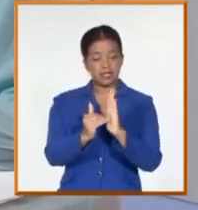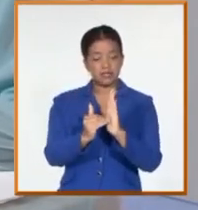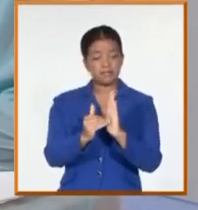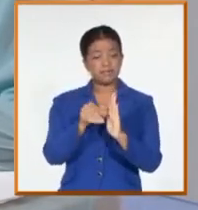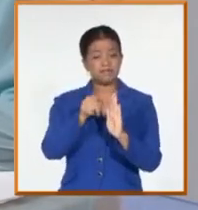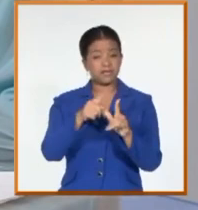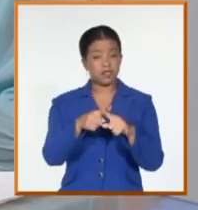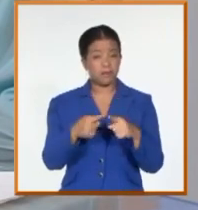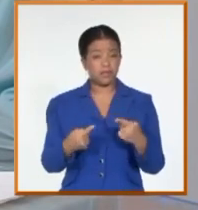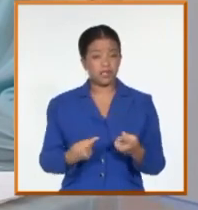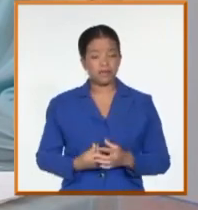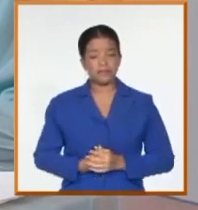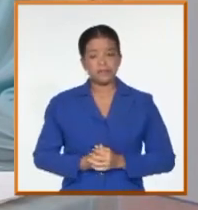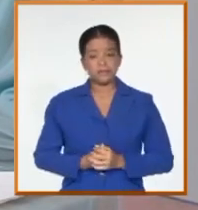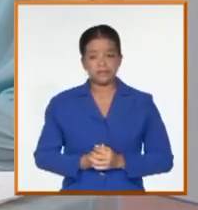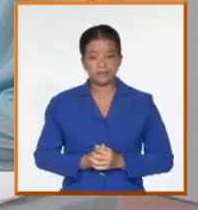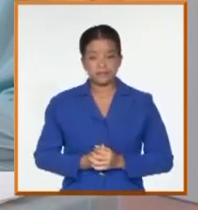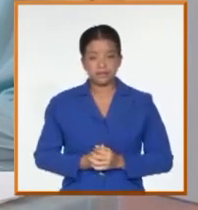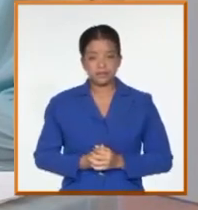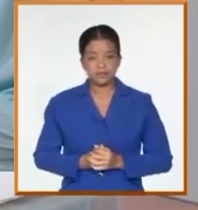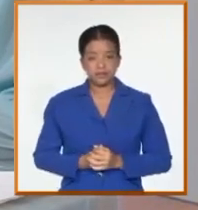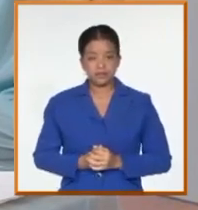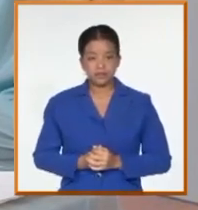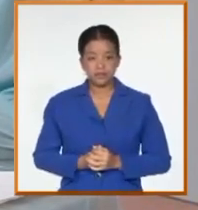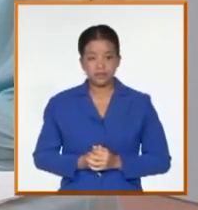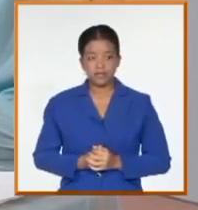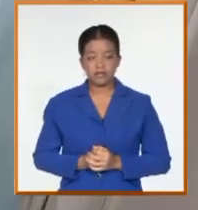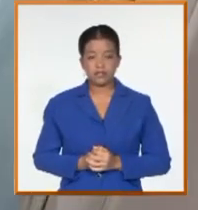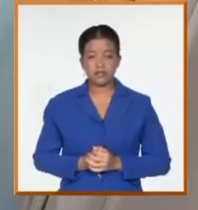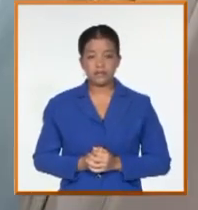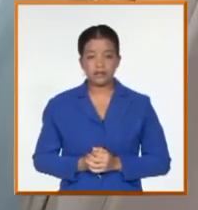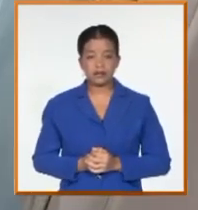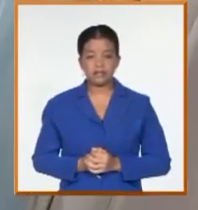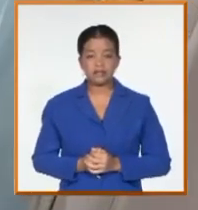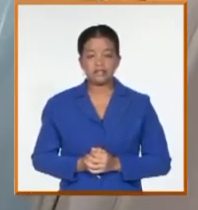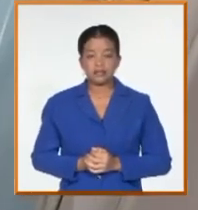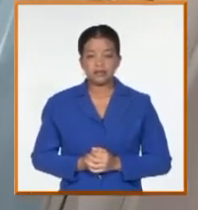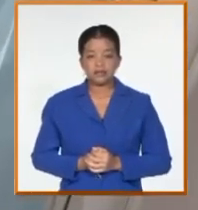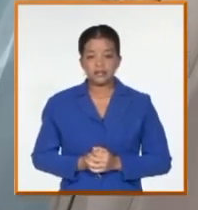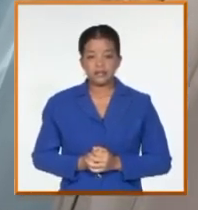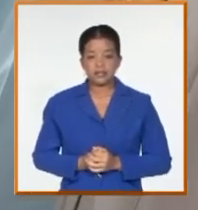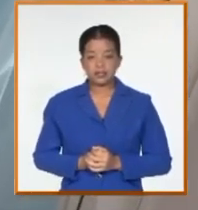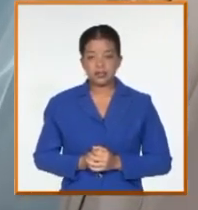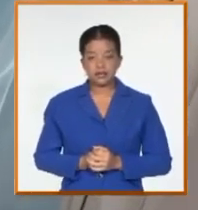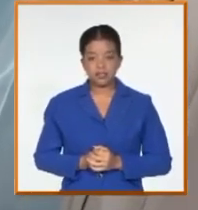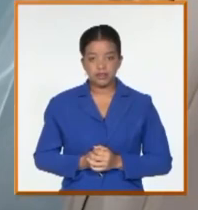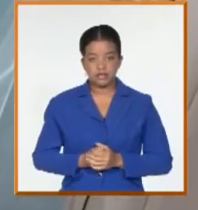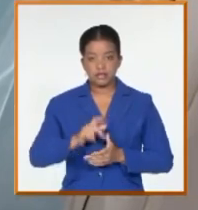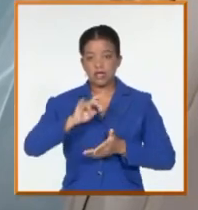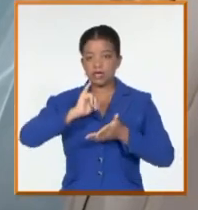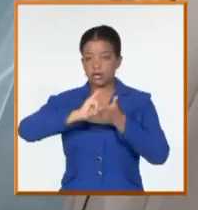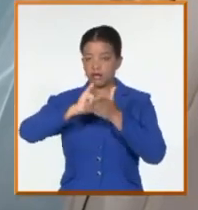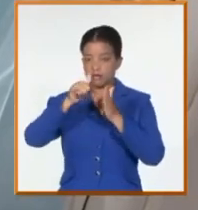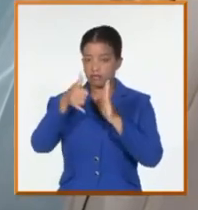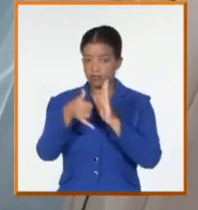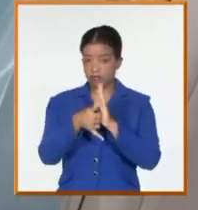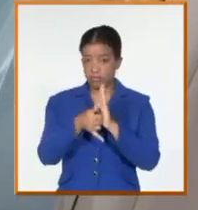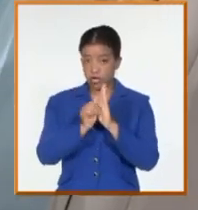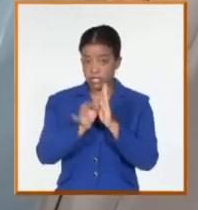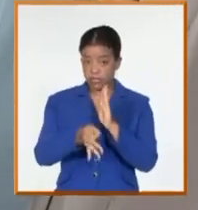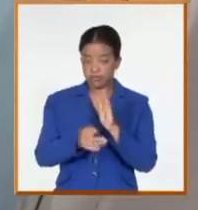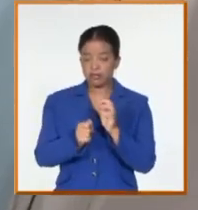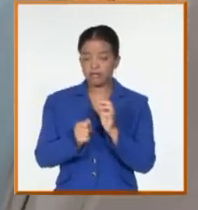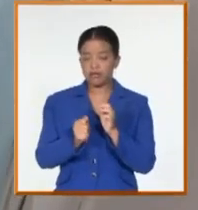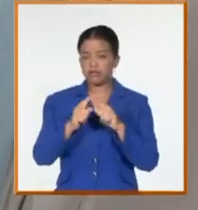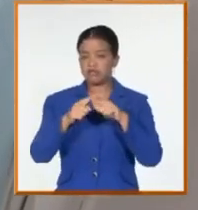de la hay entidades que están económicos pero para traducirle eso a los a los televidentes cuando se habla de domiciliar las nóminas es que